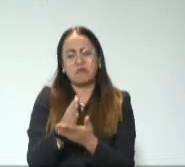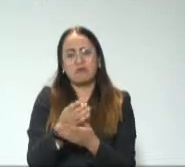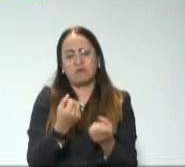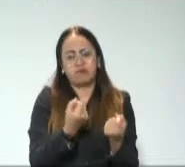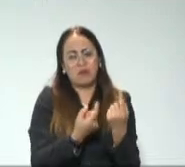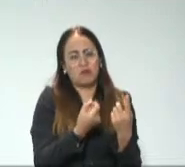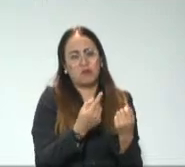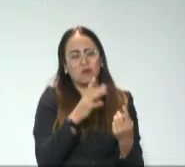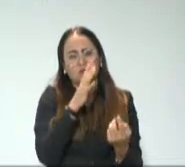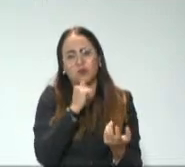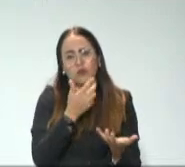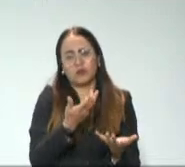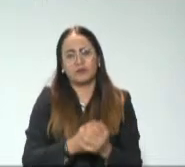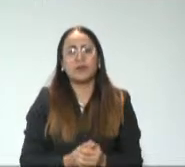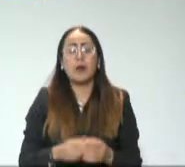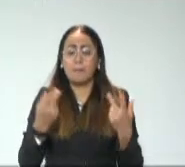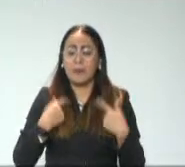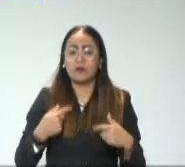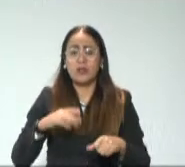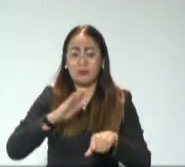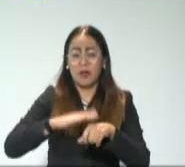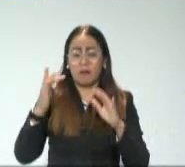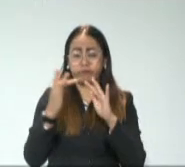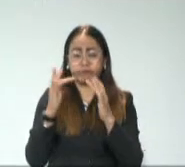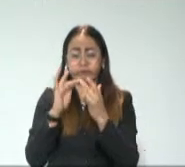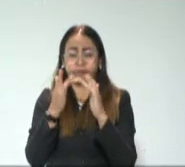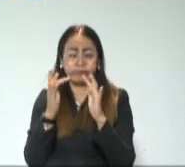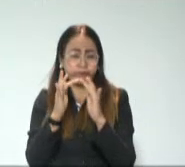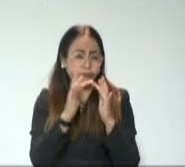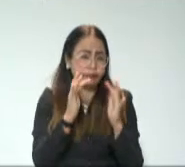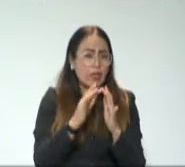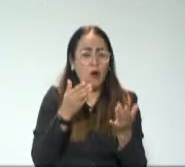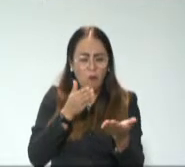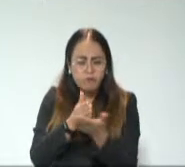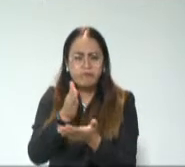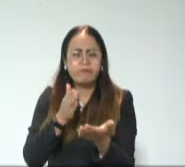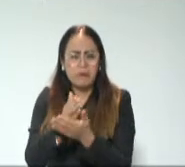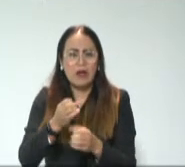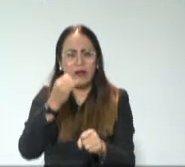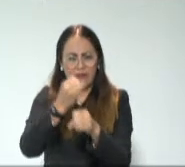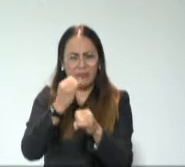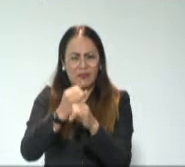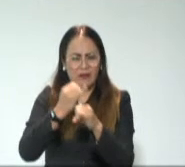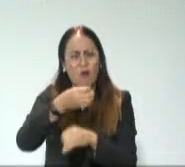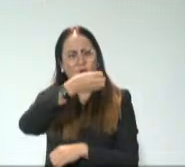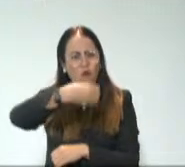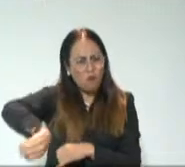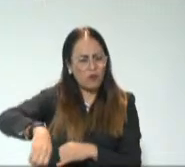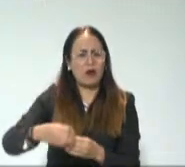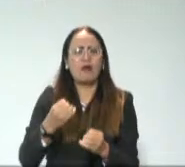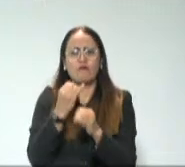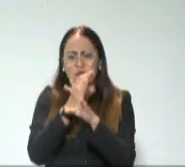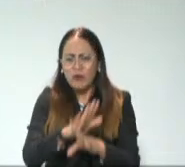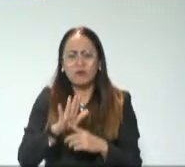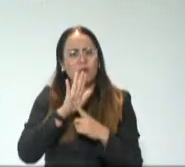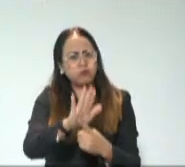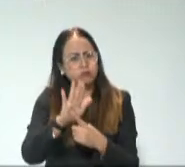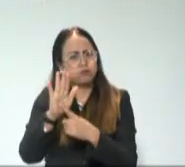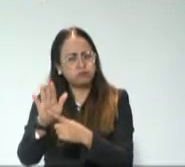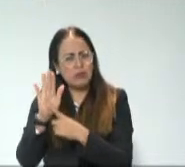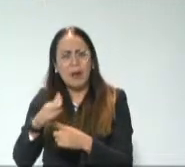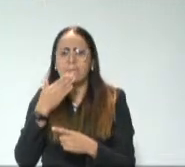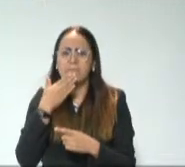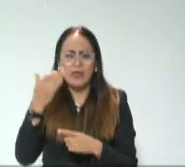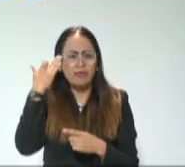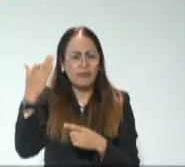conectada implica más gente con acceso o exigiendo este acceso a datos e información en el momento y